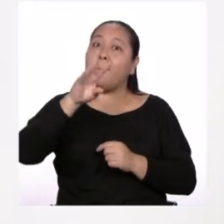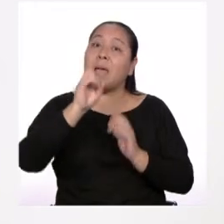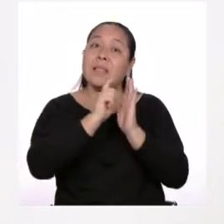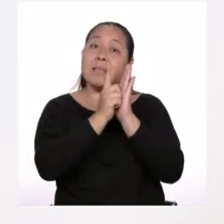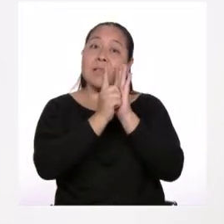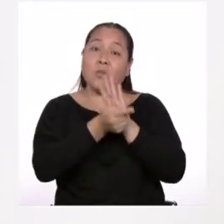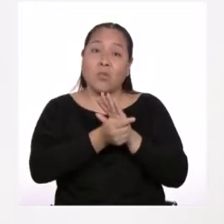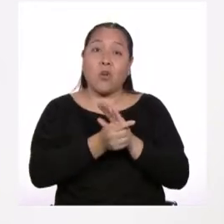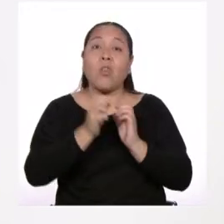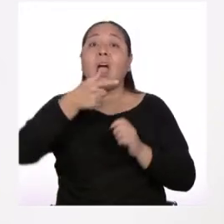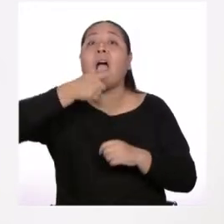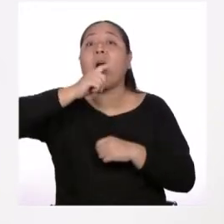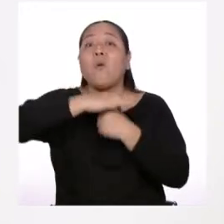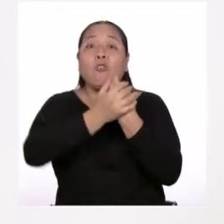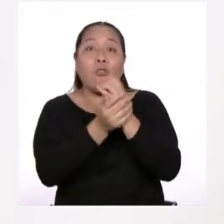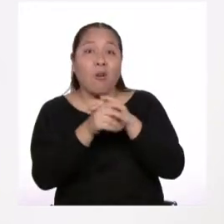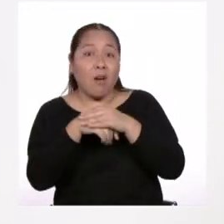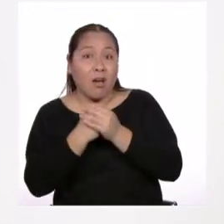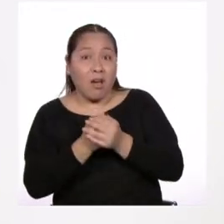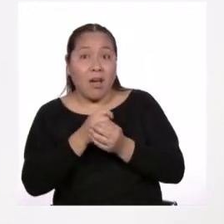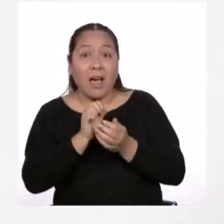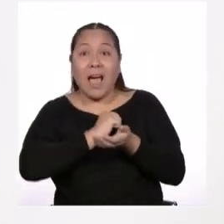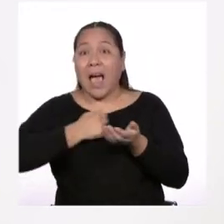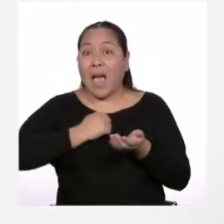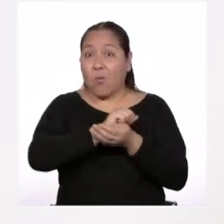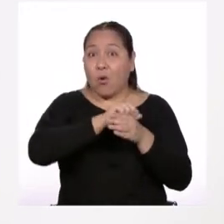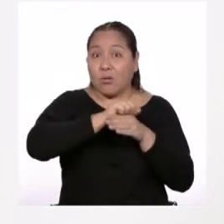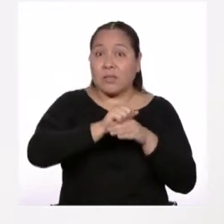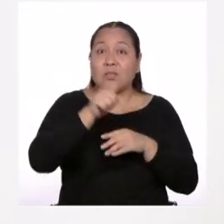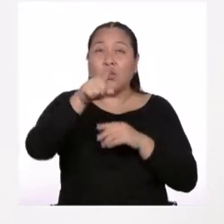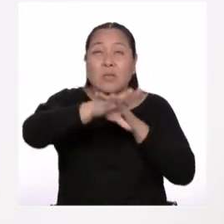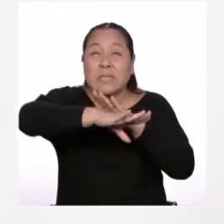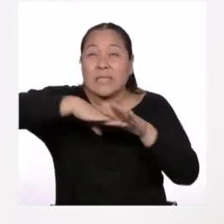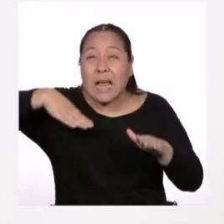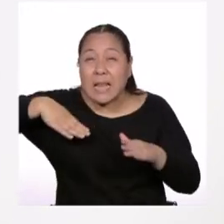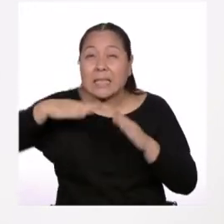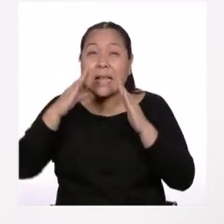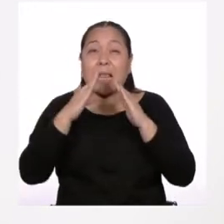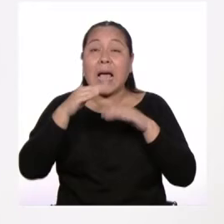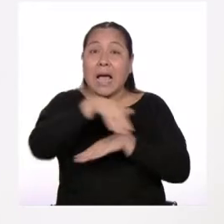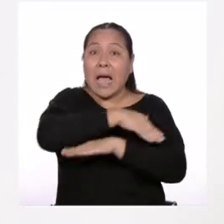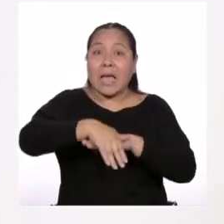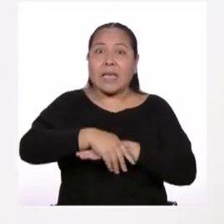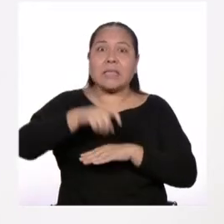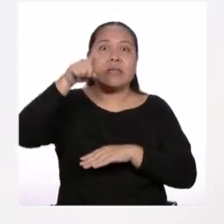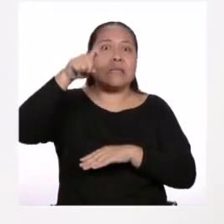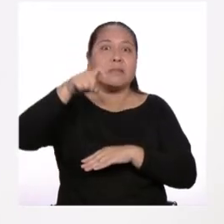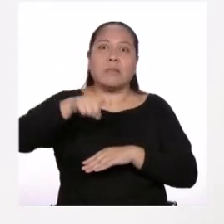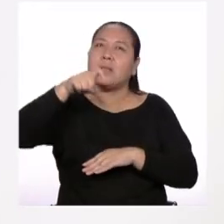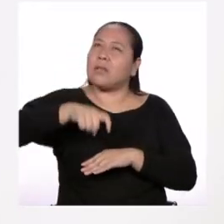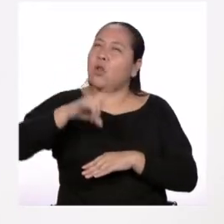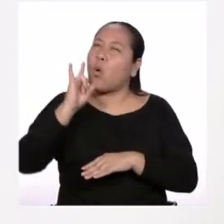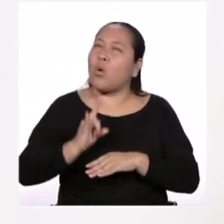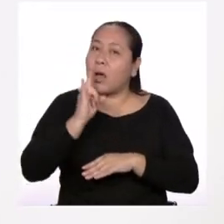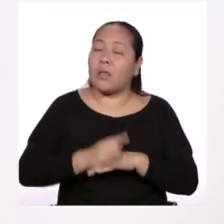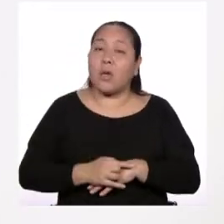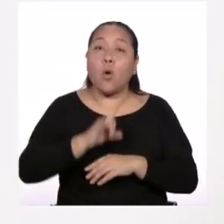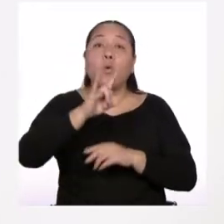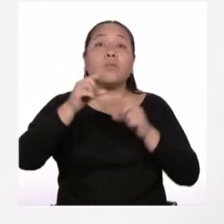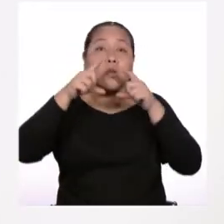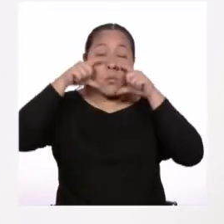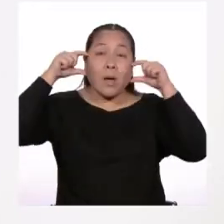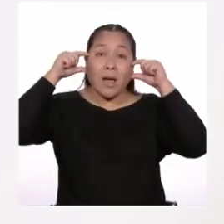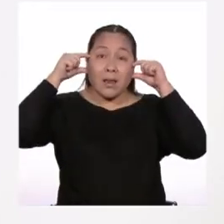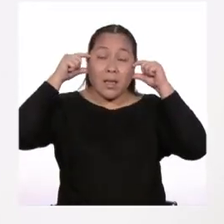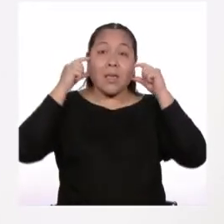20 segundos con agua y con jabón, y si van a salir a la calle que sea solo cuando sea necesario, usando su mascarilla y respetando el metro